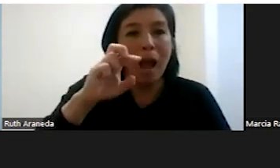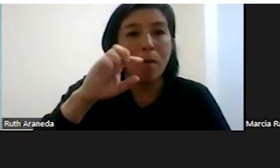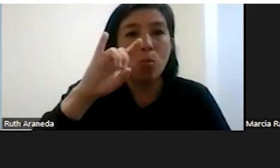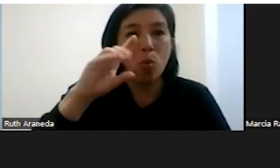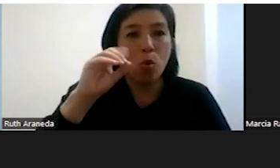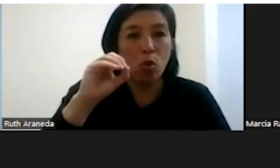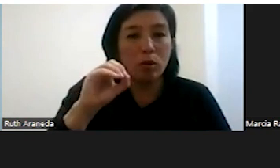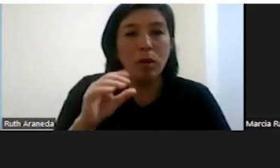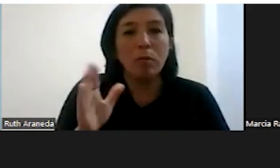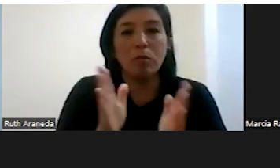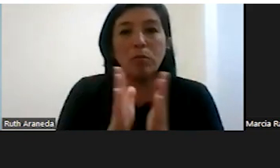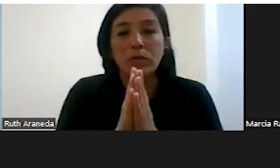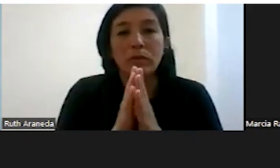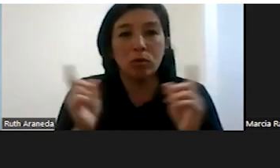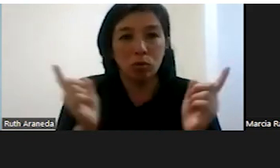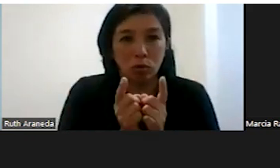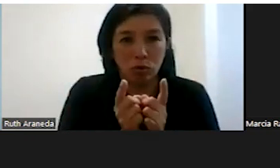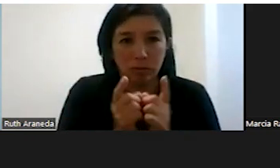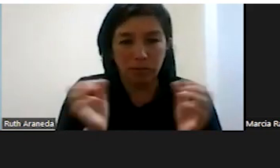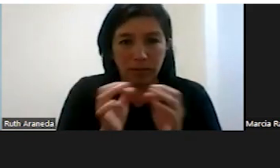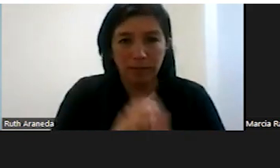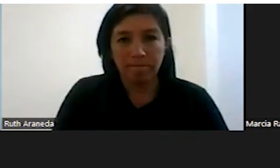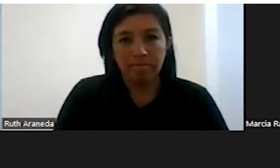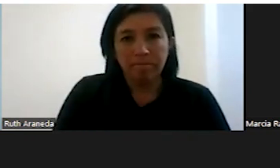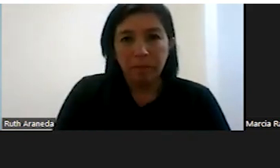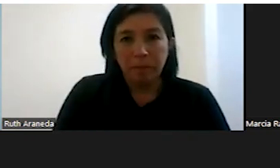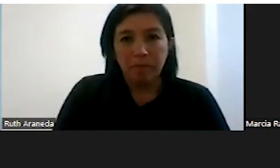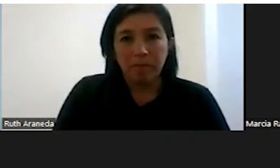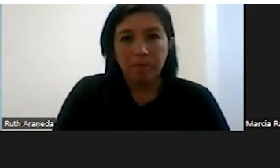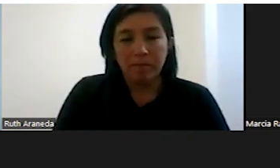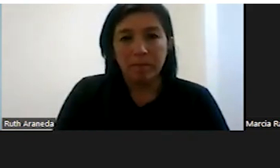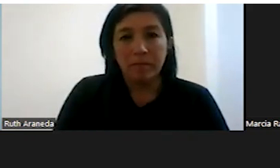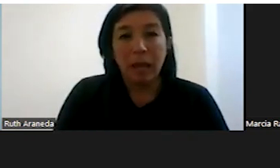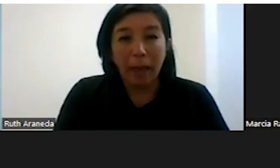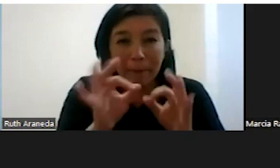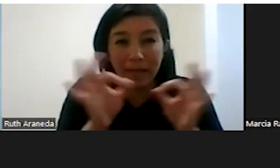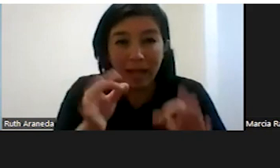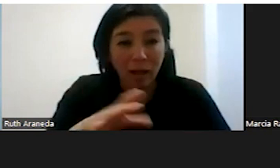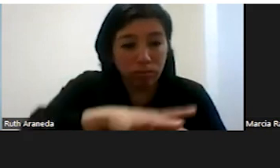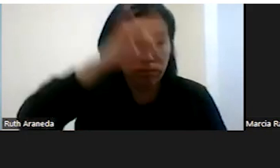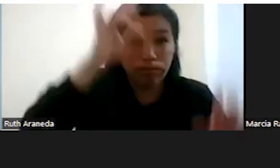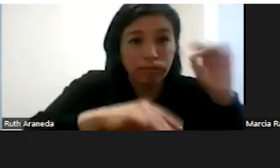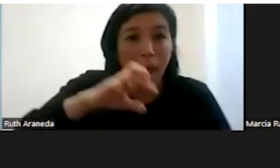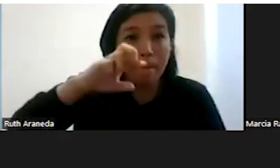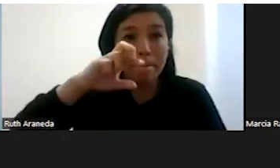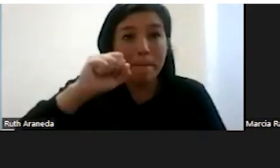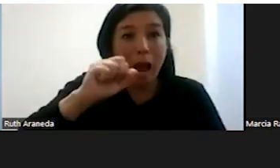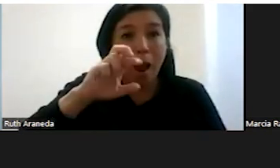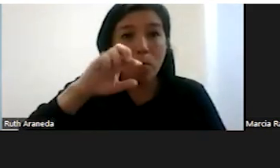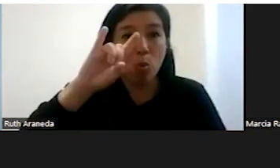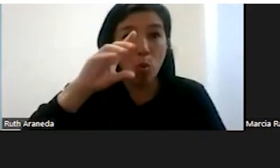sintéticamente. Juanita, por favor. A ver, más detalles de los hallazgos en Papudo.